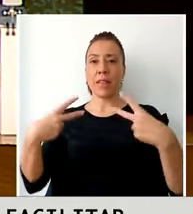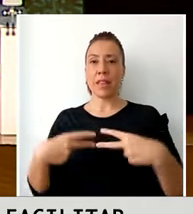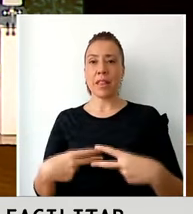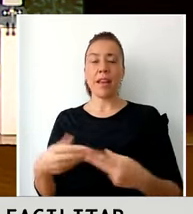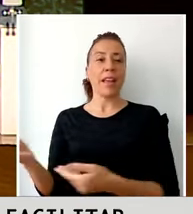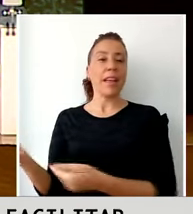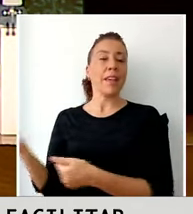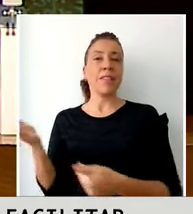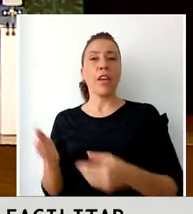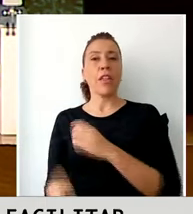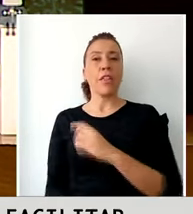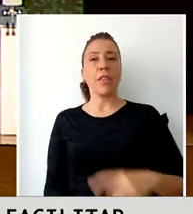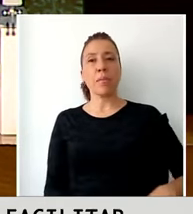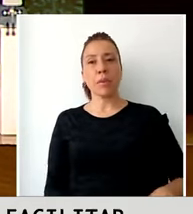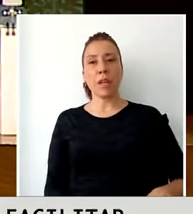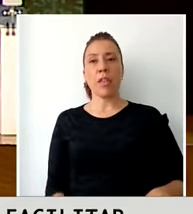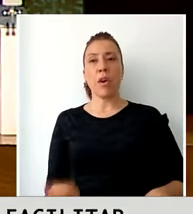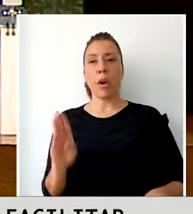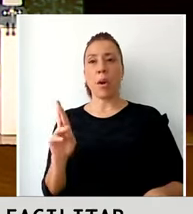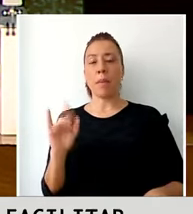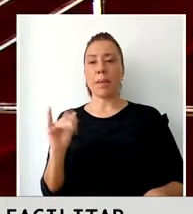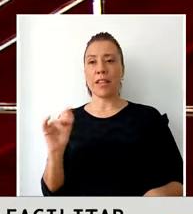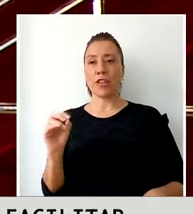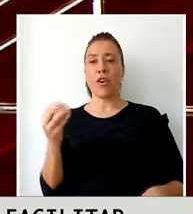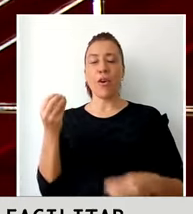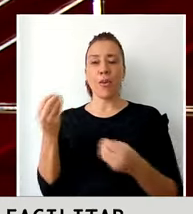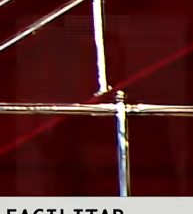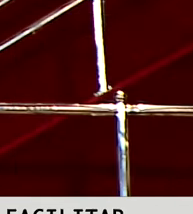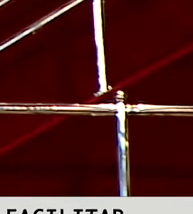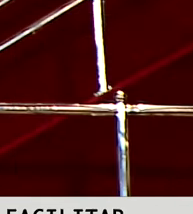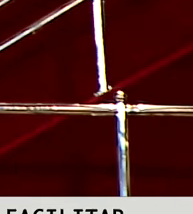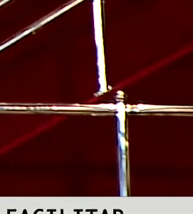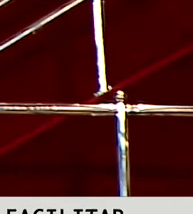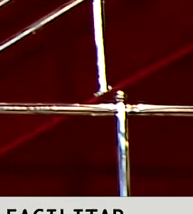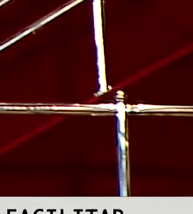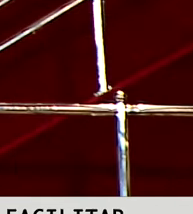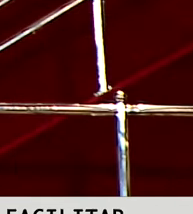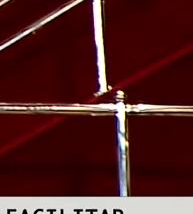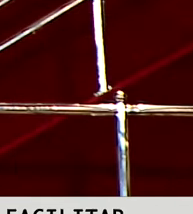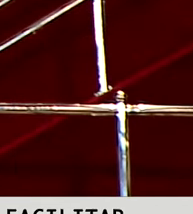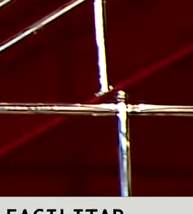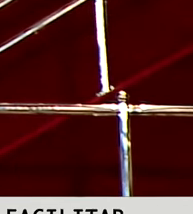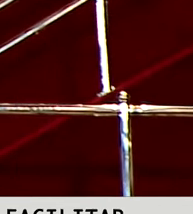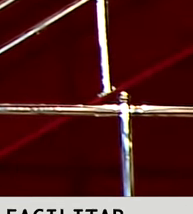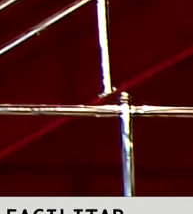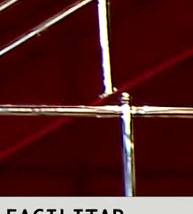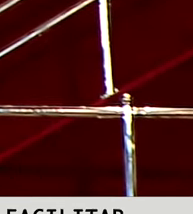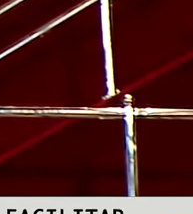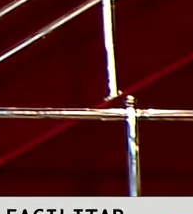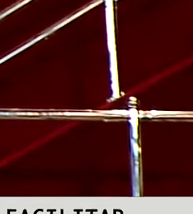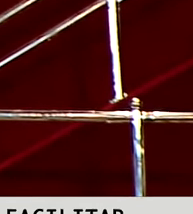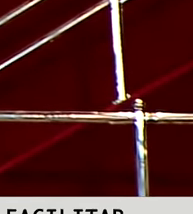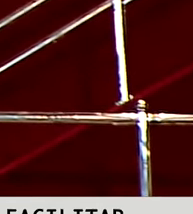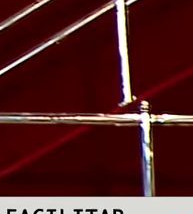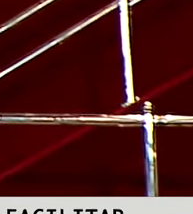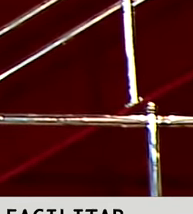diputado Jorge Brito le damos la más cordial bienvenida y le mandamos un afectuoso saludo a cada uno de ustedes felicitaciones